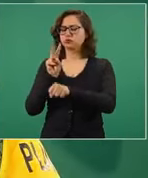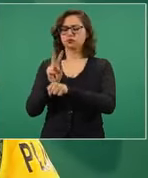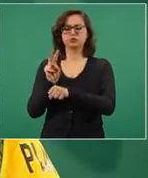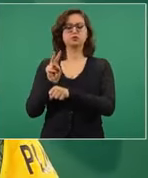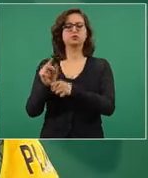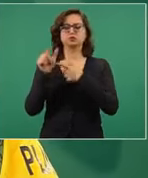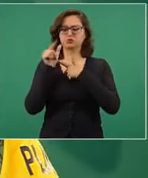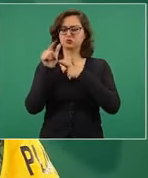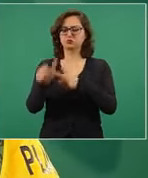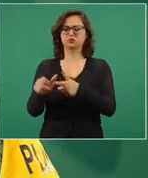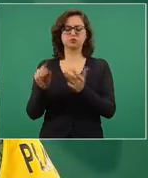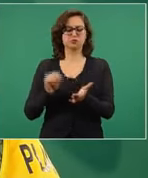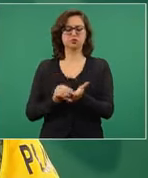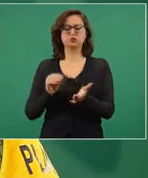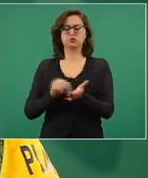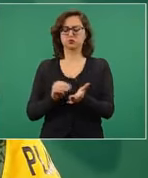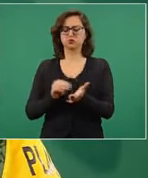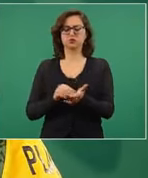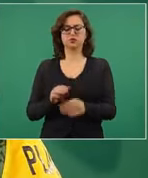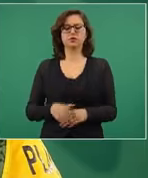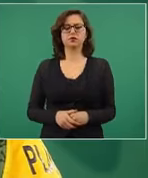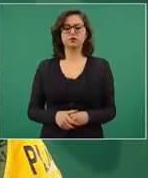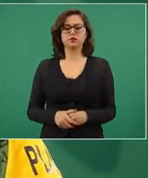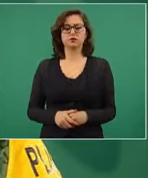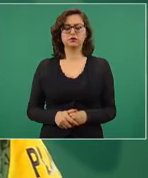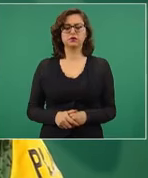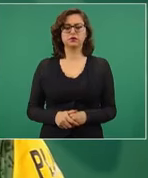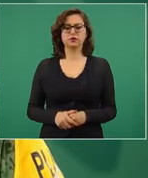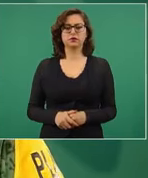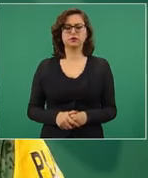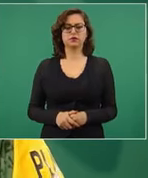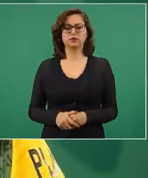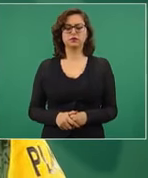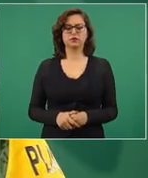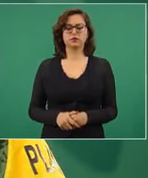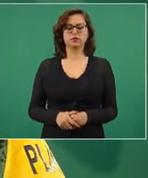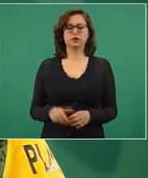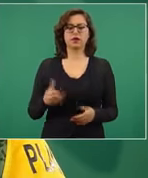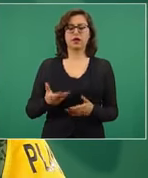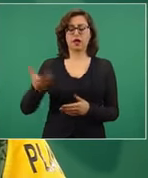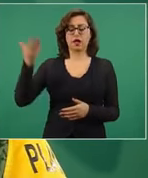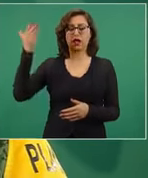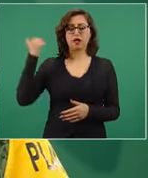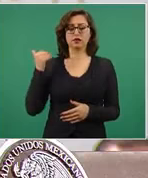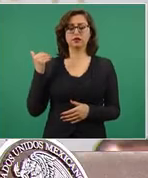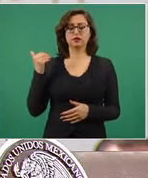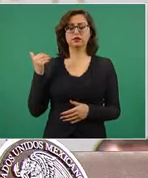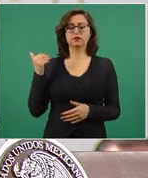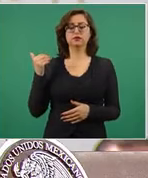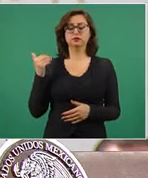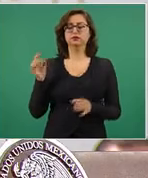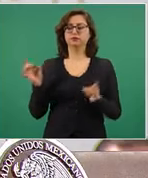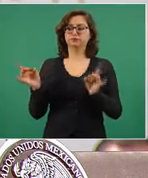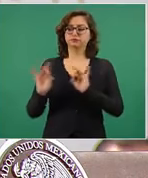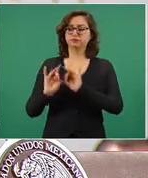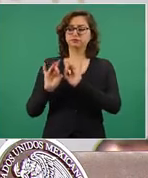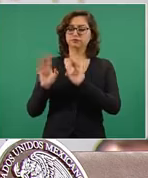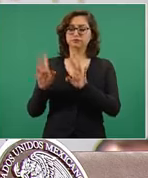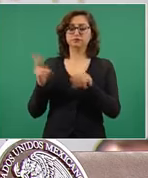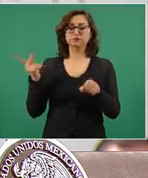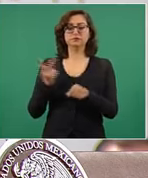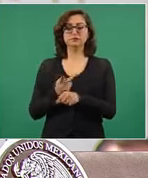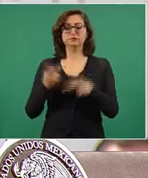se mantiene, se ha mantenido. Tuvimos hace algunos días una situación donde la población